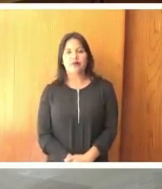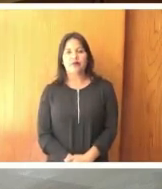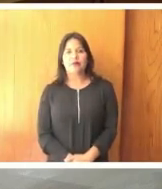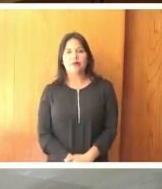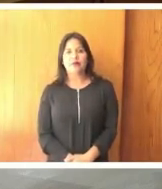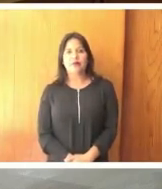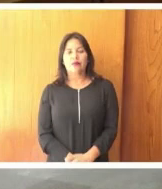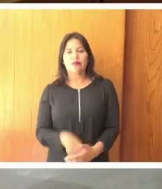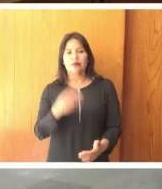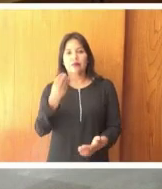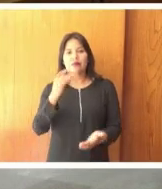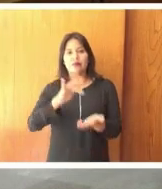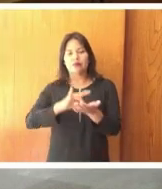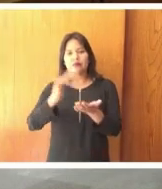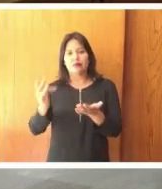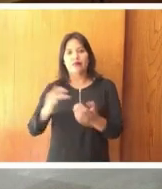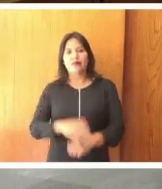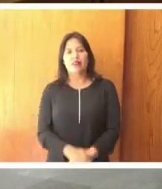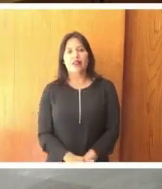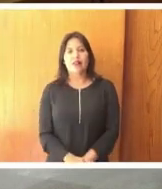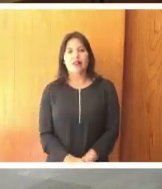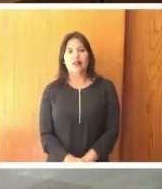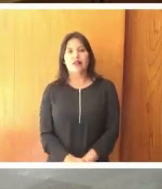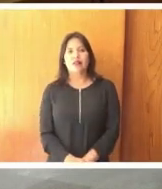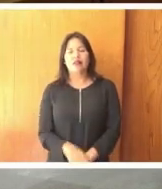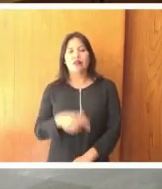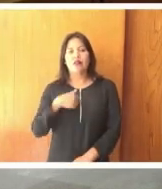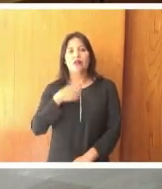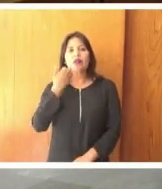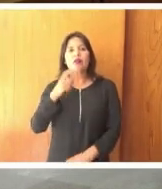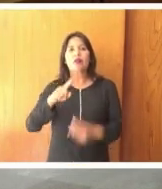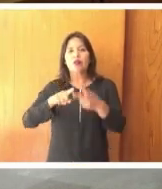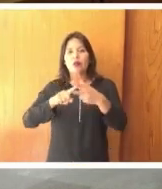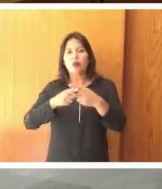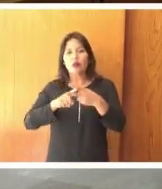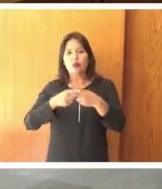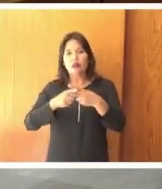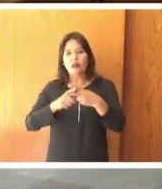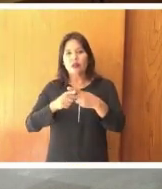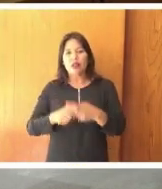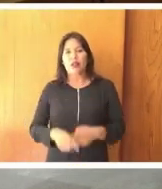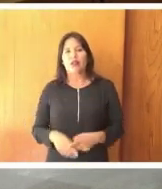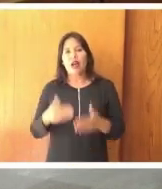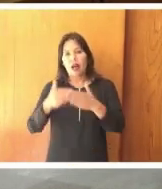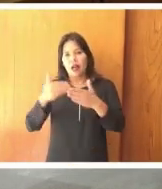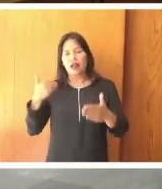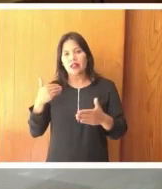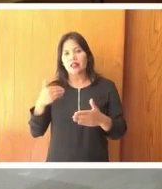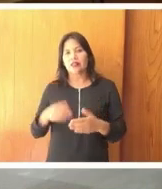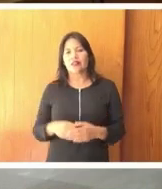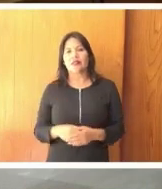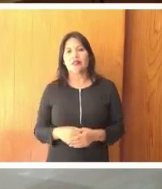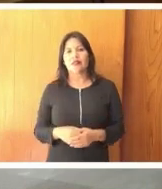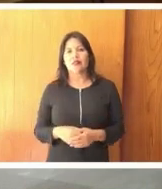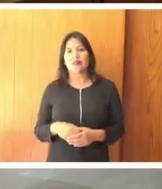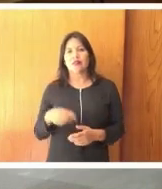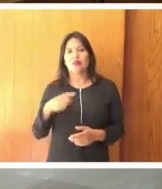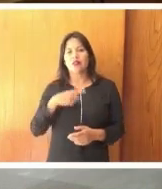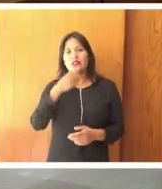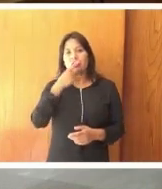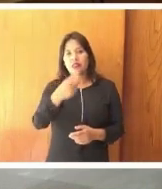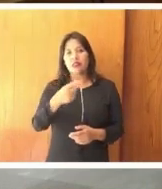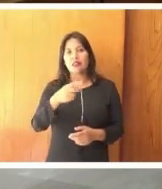Muchas gracias. Mire, yo quiero iniciar mi comentario antes de empezar la sesión contestando lo que preguntó el